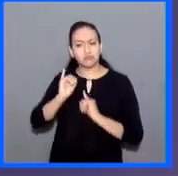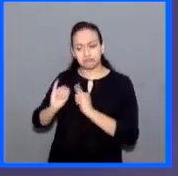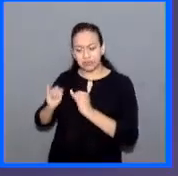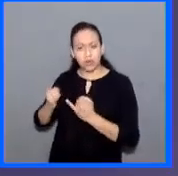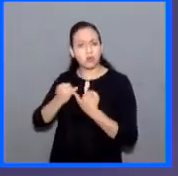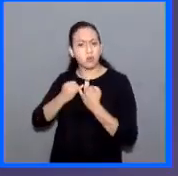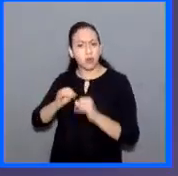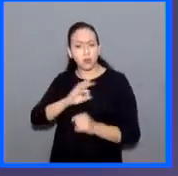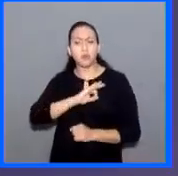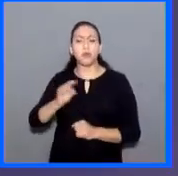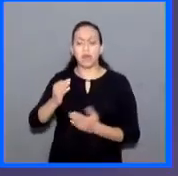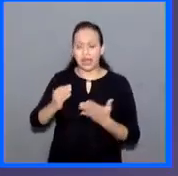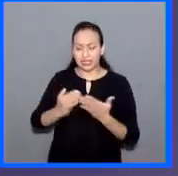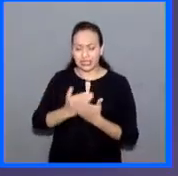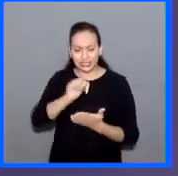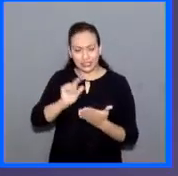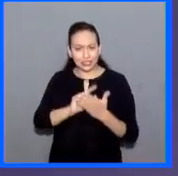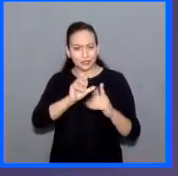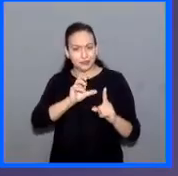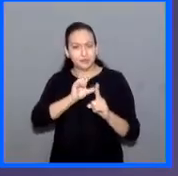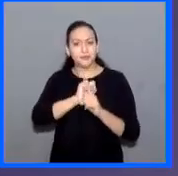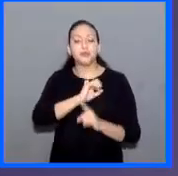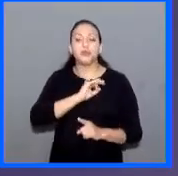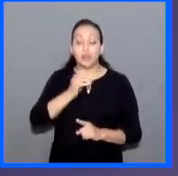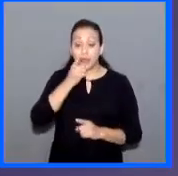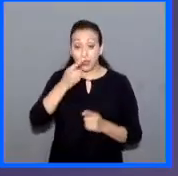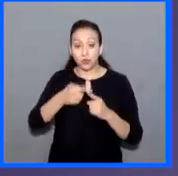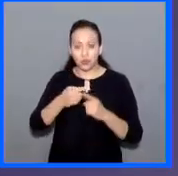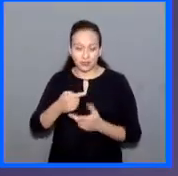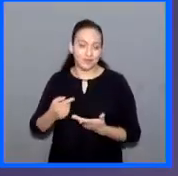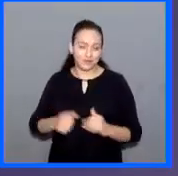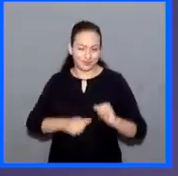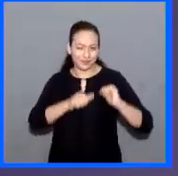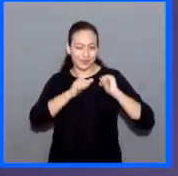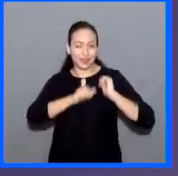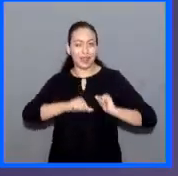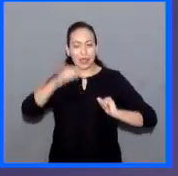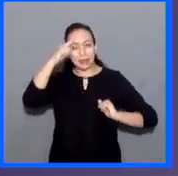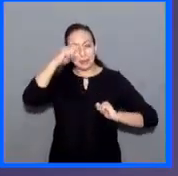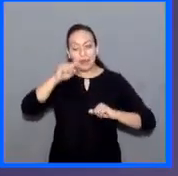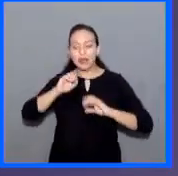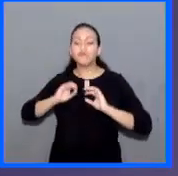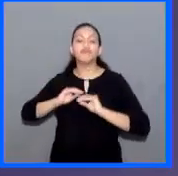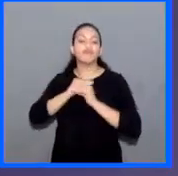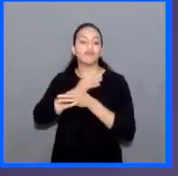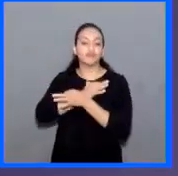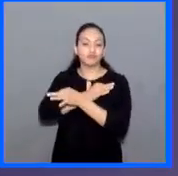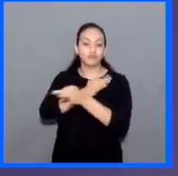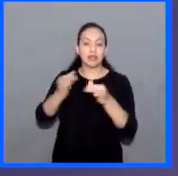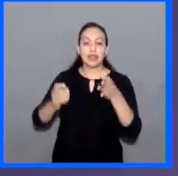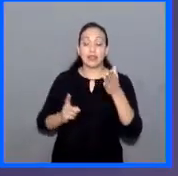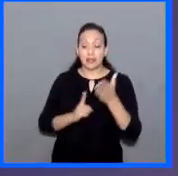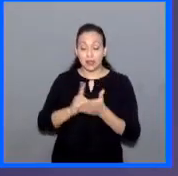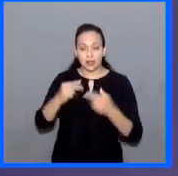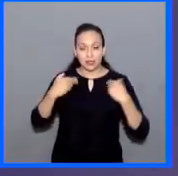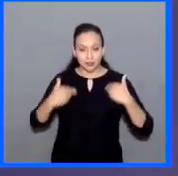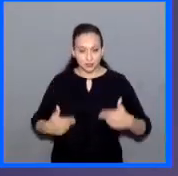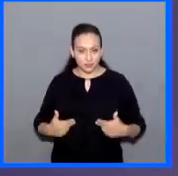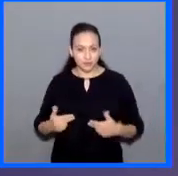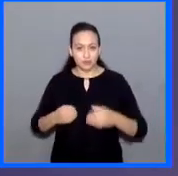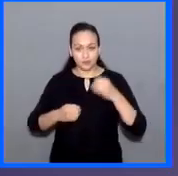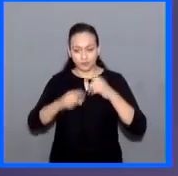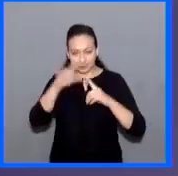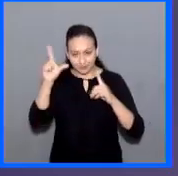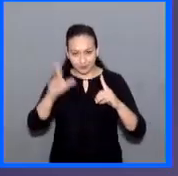Maximino Muñoz, subdirector general para la promoción y garantía de los derechos humanos de la Suprema Corte de Justicia. Durante